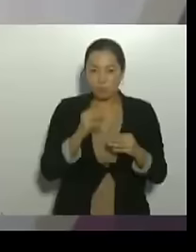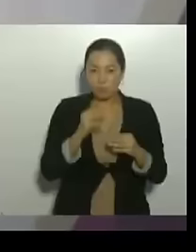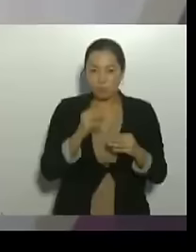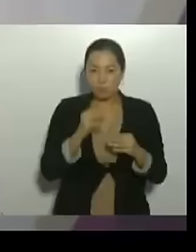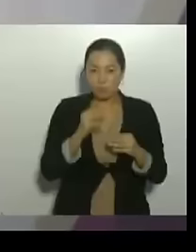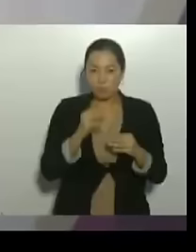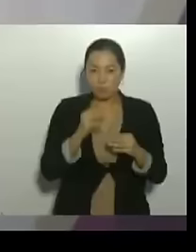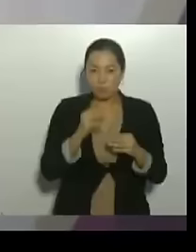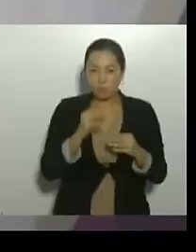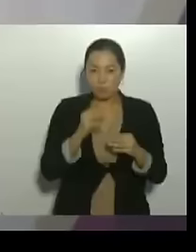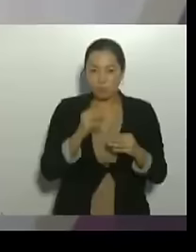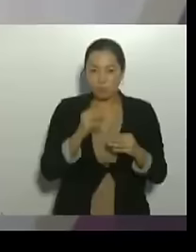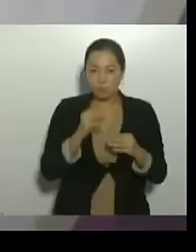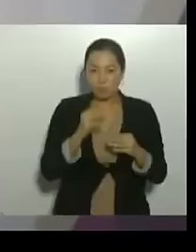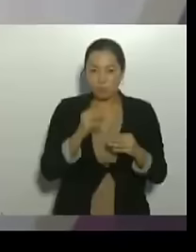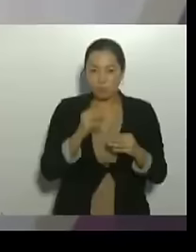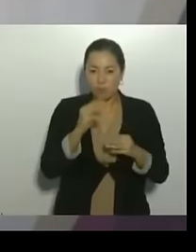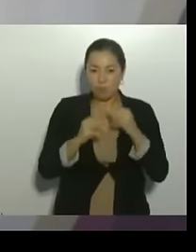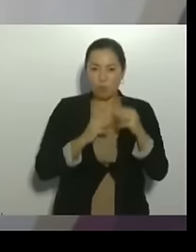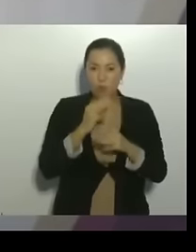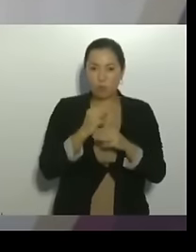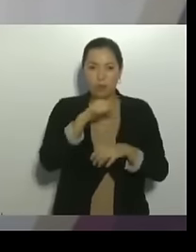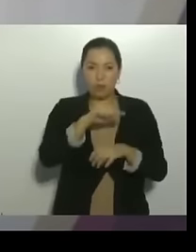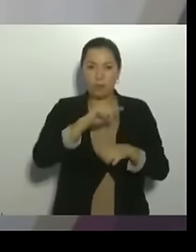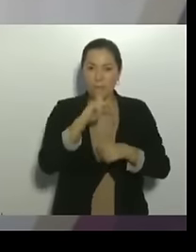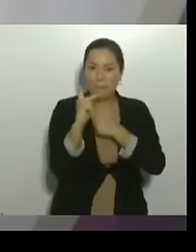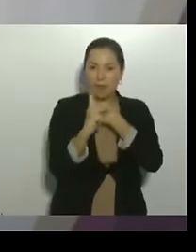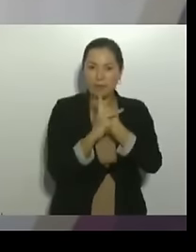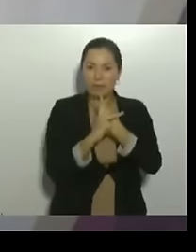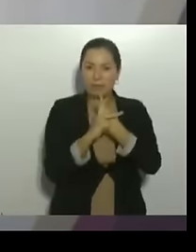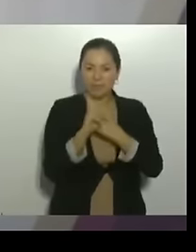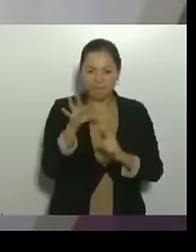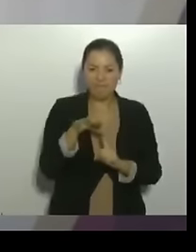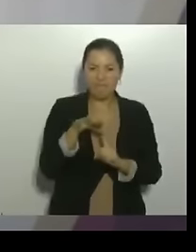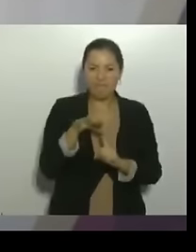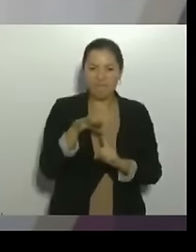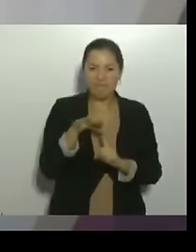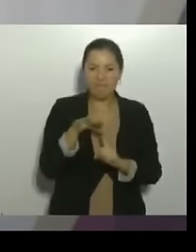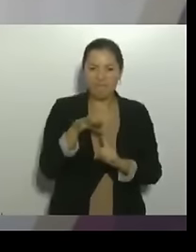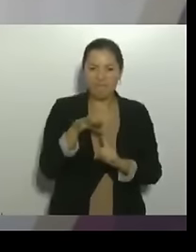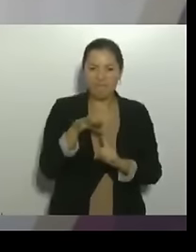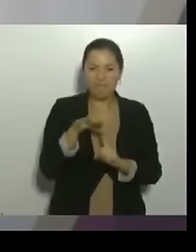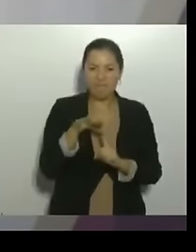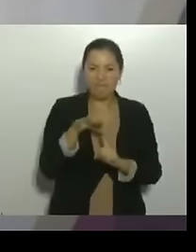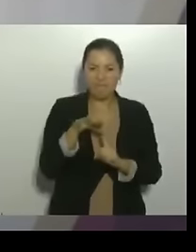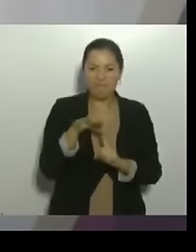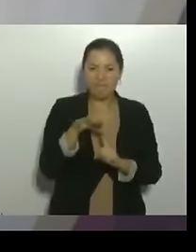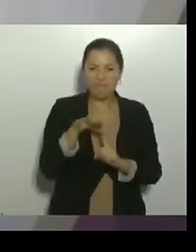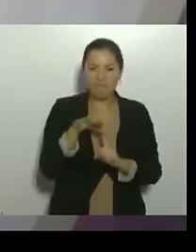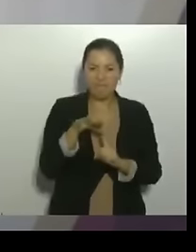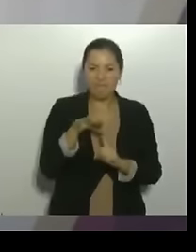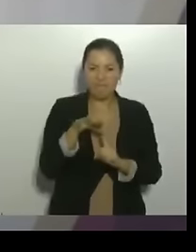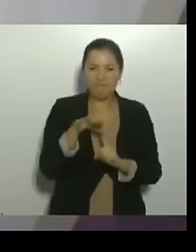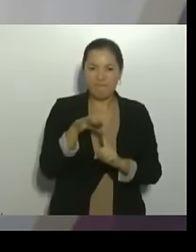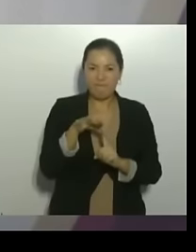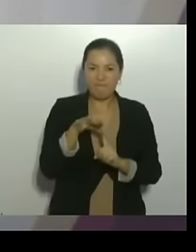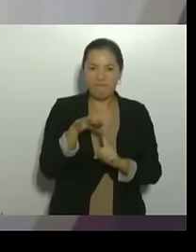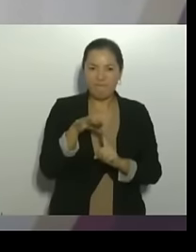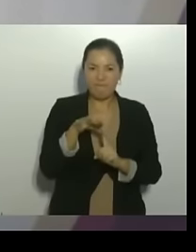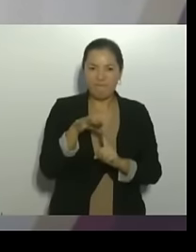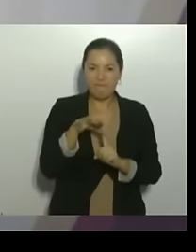impresiones Vamos a darle Play a aumentó el salario de los bueno para contextualizar A lo mejor